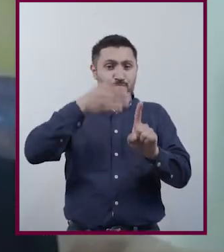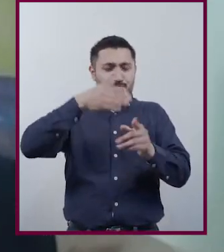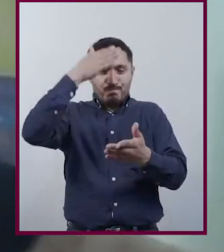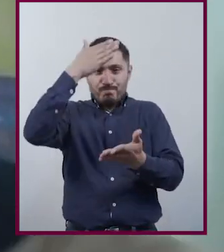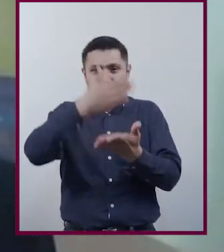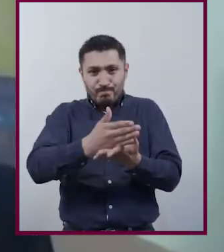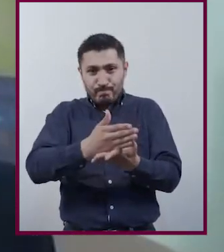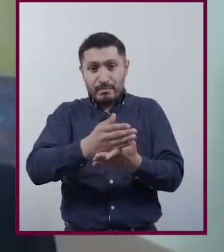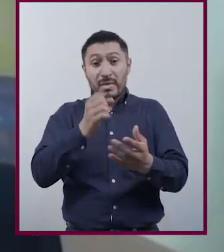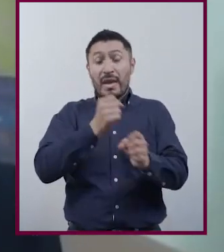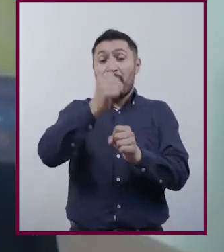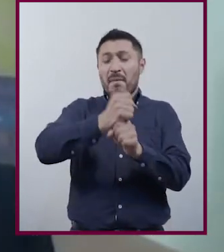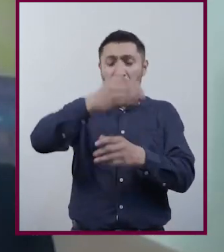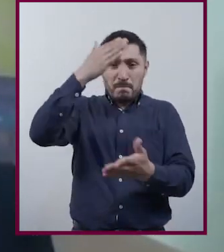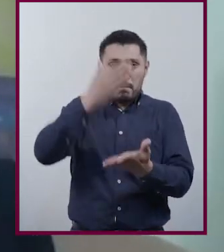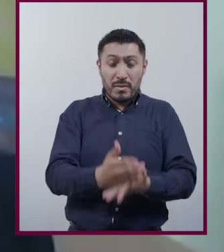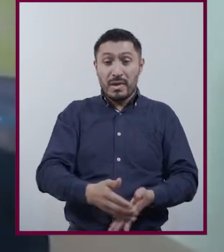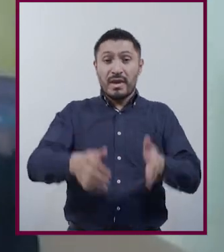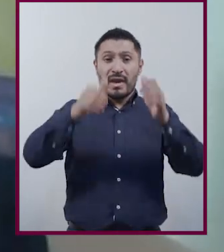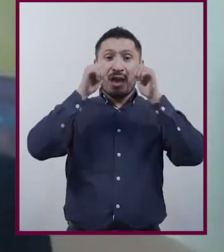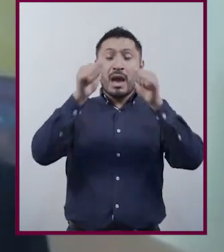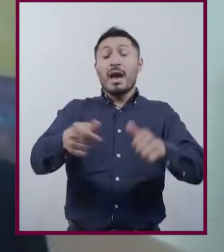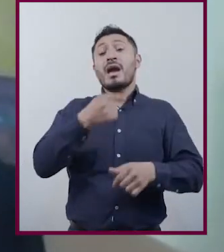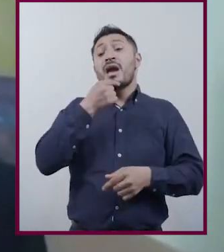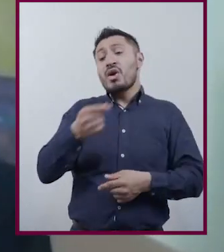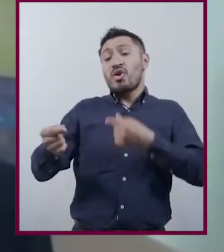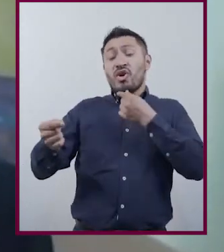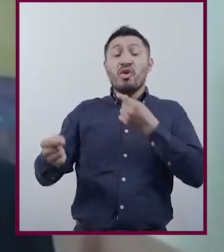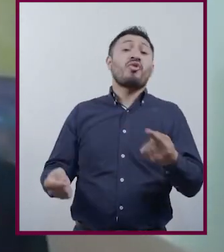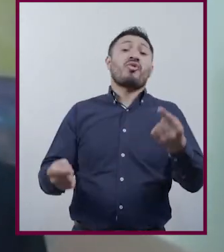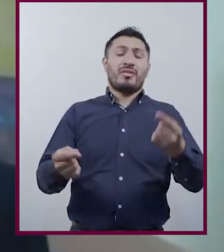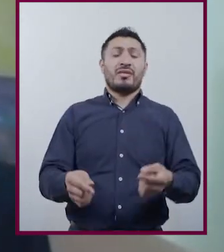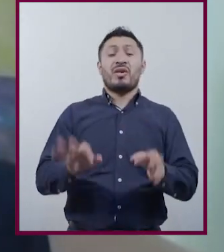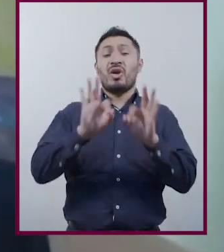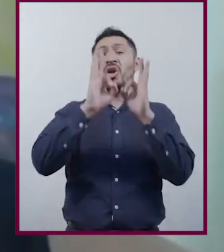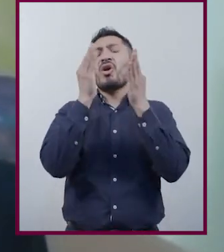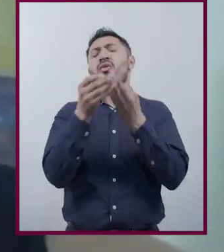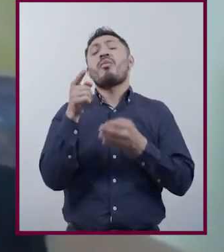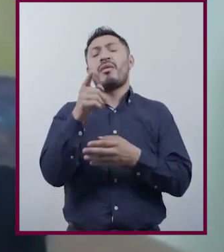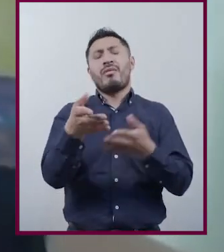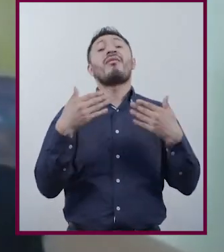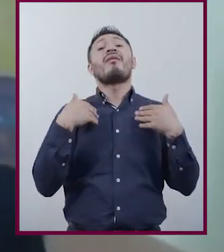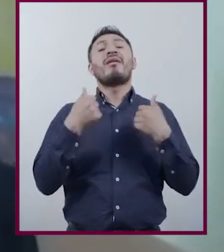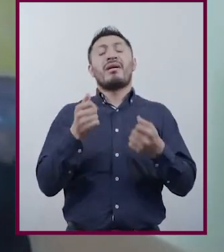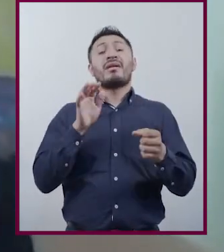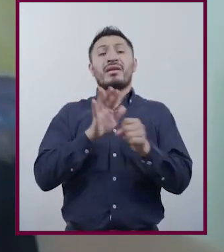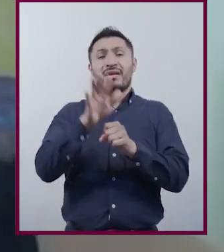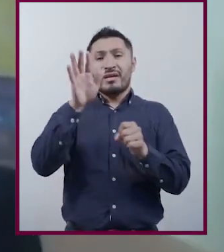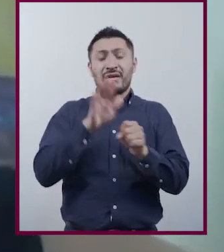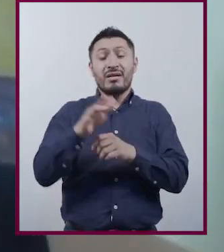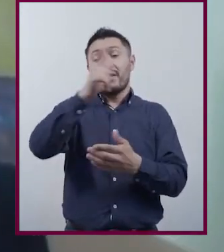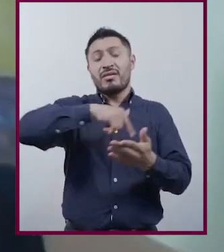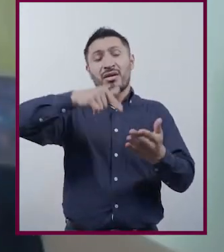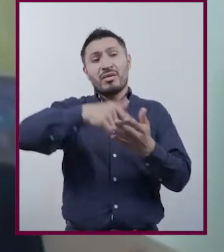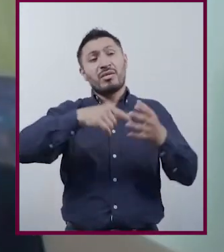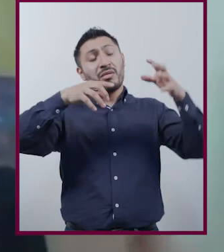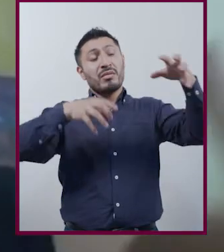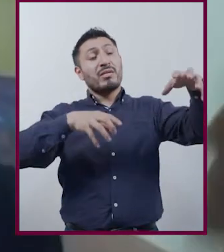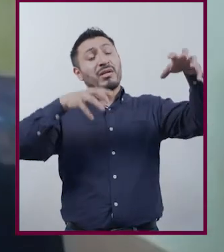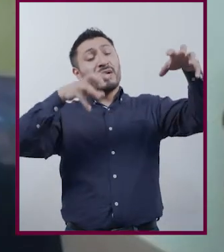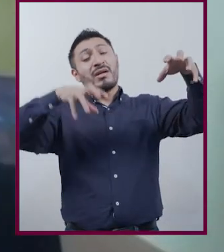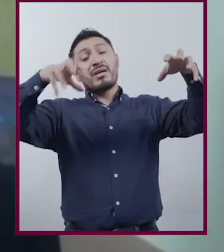un escuchar más a la niñez, una manera de acercarnos a las regiones, a lo que muchas